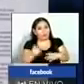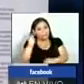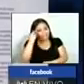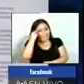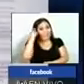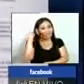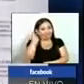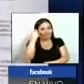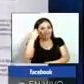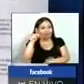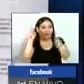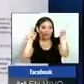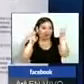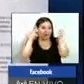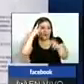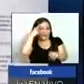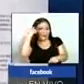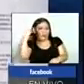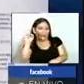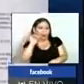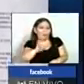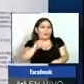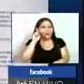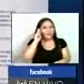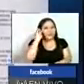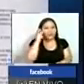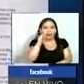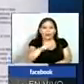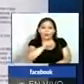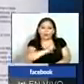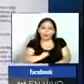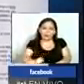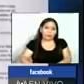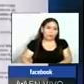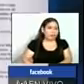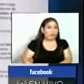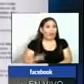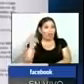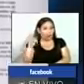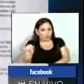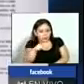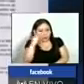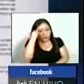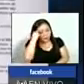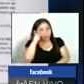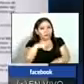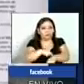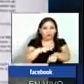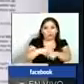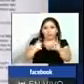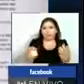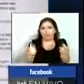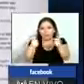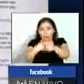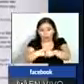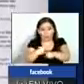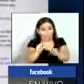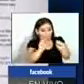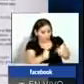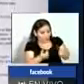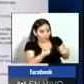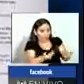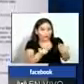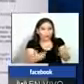política Pero en realidad Es una gran derrota Para nuestro pueblo Todavía es tiempo De que hagan lo correcto Aún podemos salvar Miles de